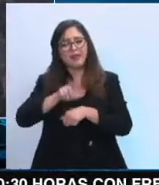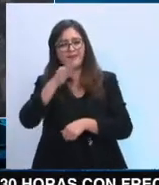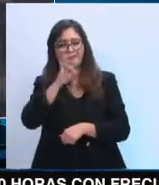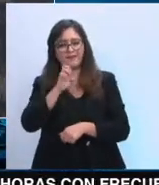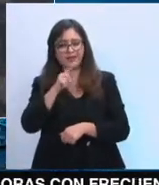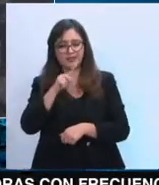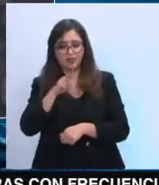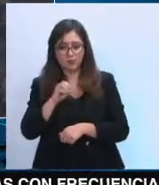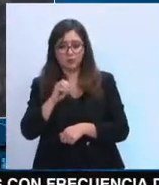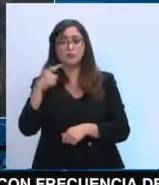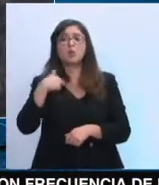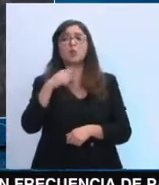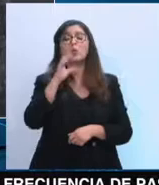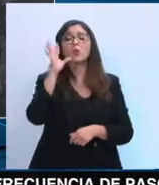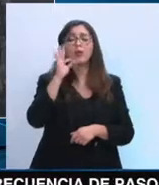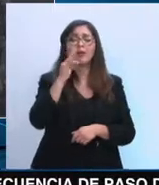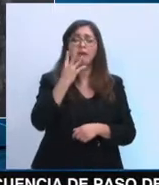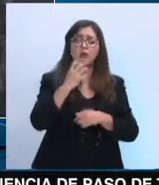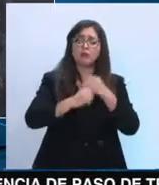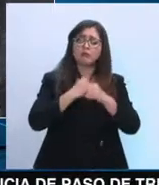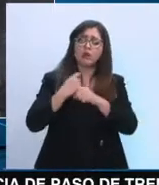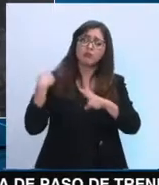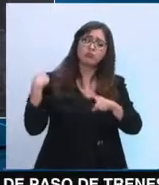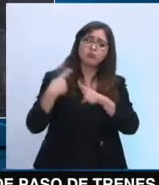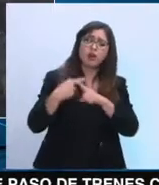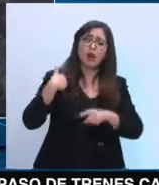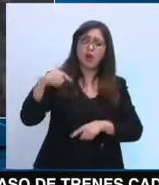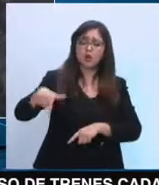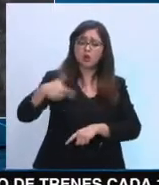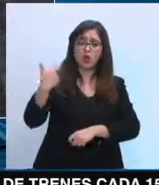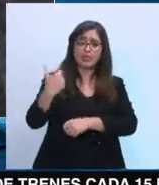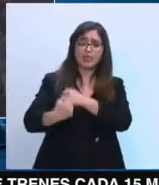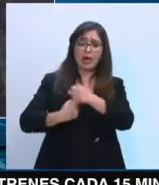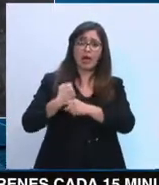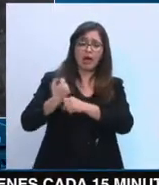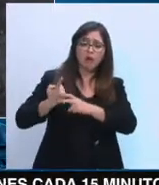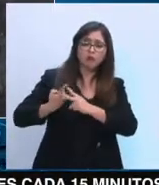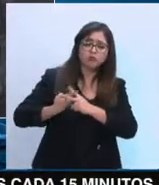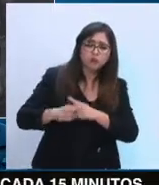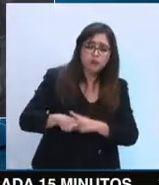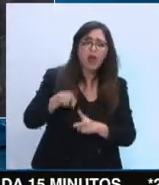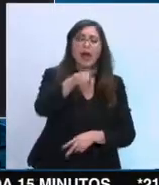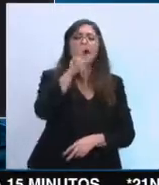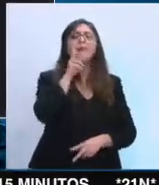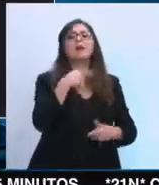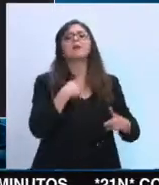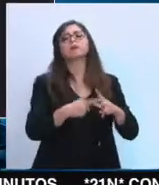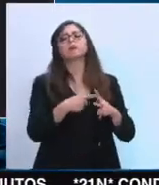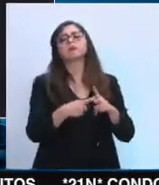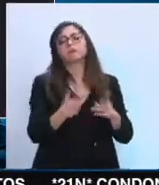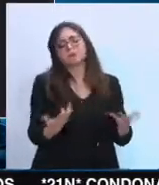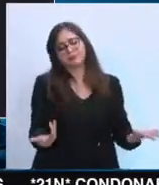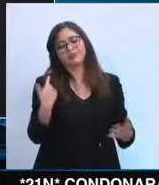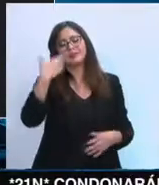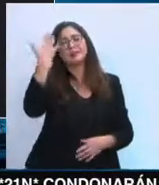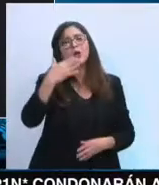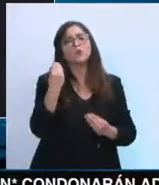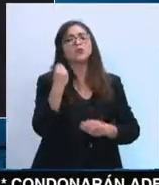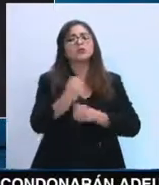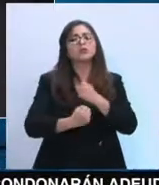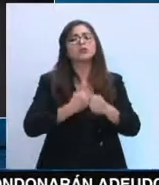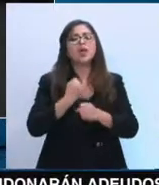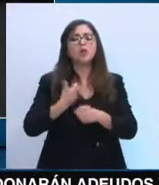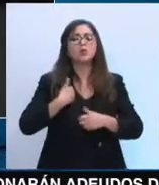años y me dedico a los tamales desde los 12 años. Ahí hagan la cuenta, ya llevo mucho tiempo de ser